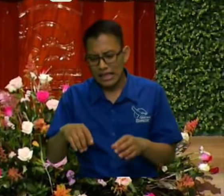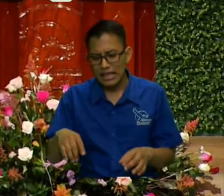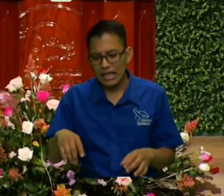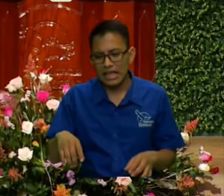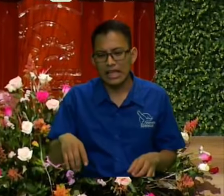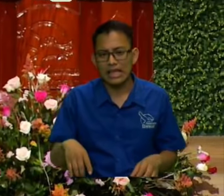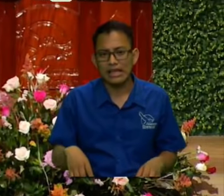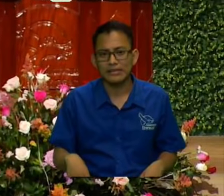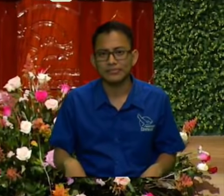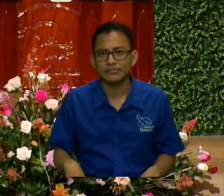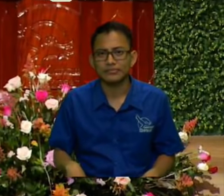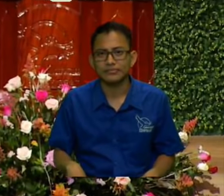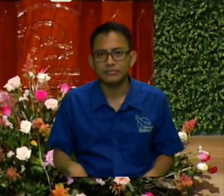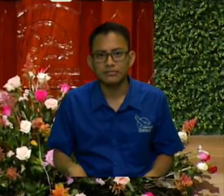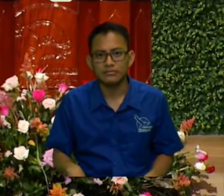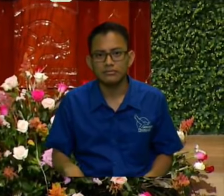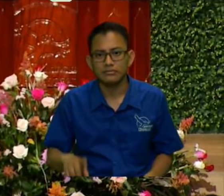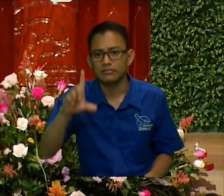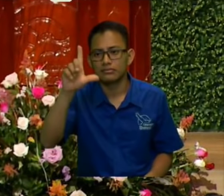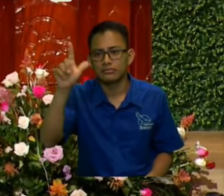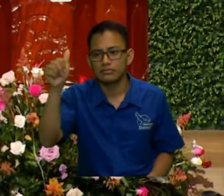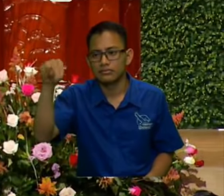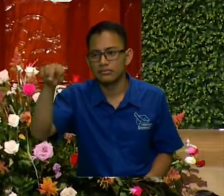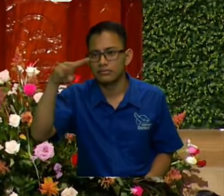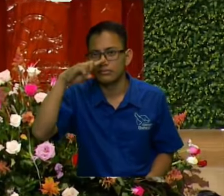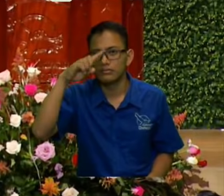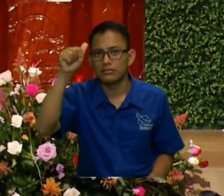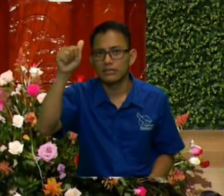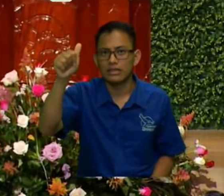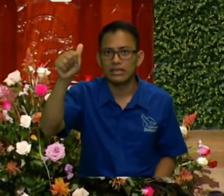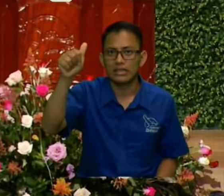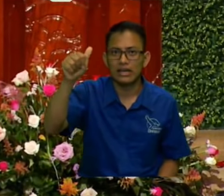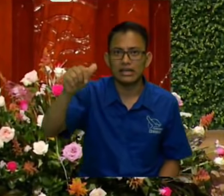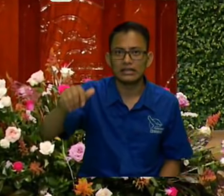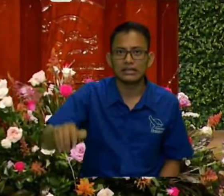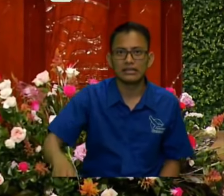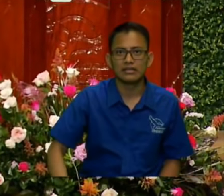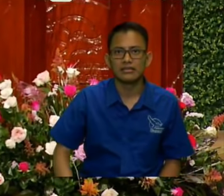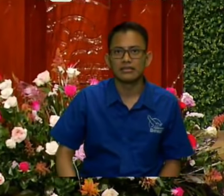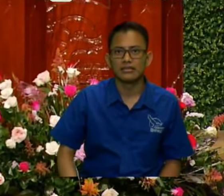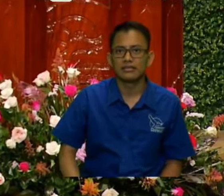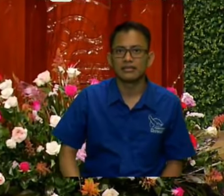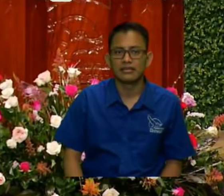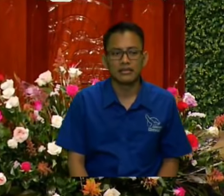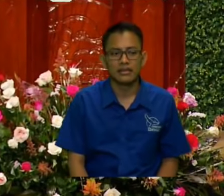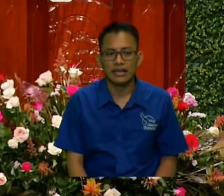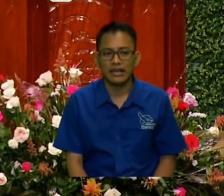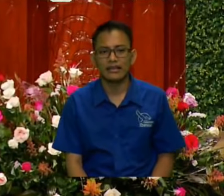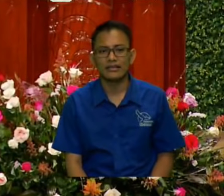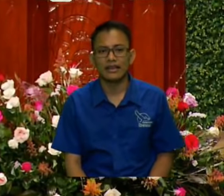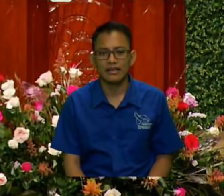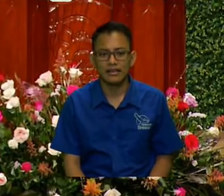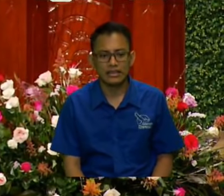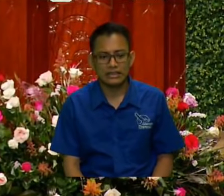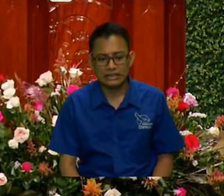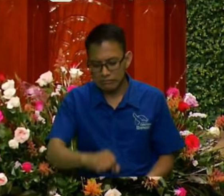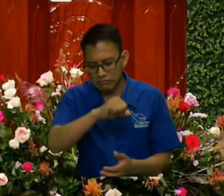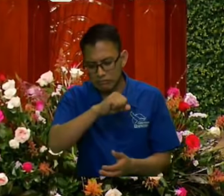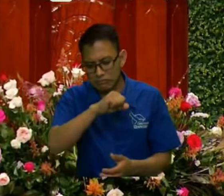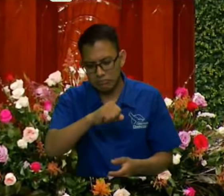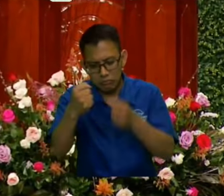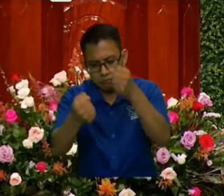mañana, no tenía llanta de repuesto, y aparece un señor canche grandote que me, hasta me regaló la llanta de repuesto de su carro, usted.